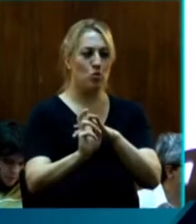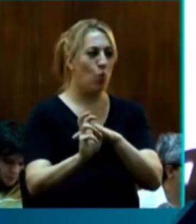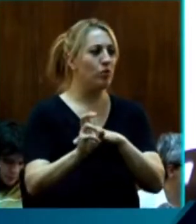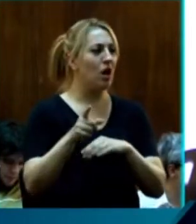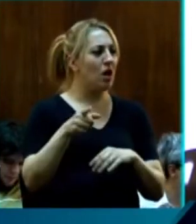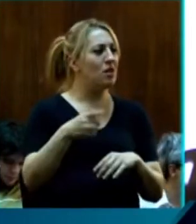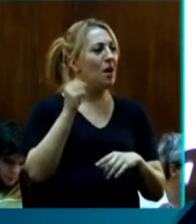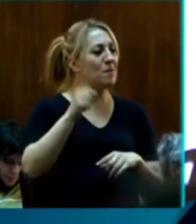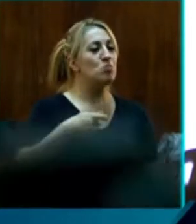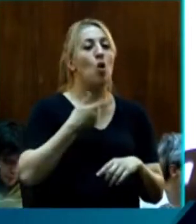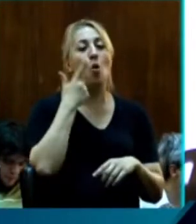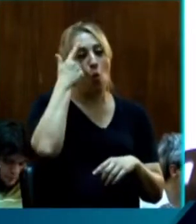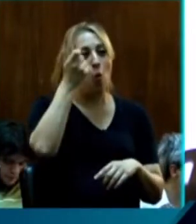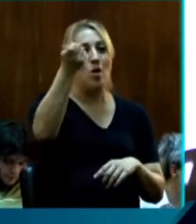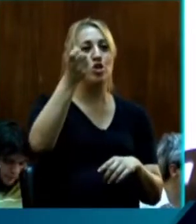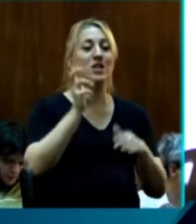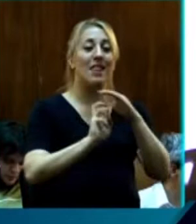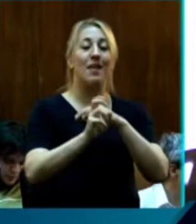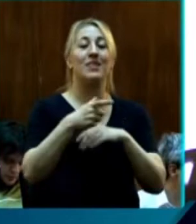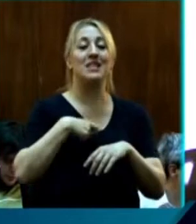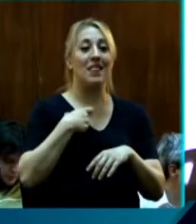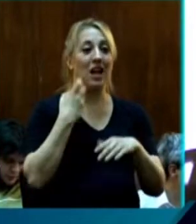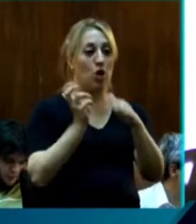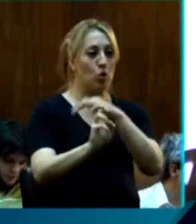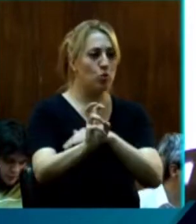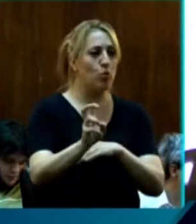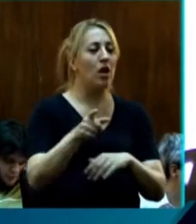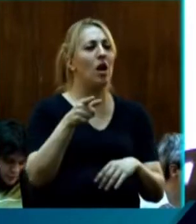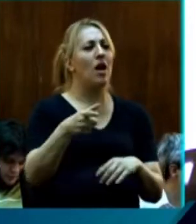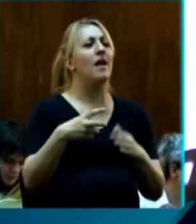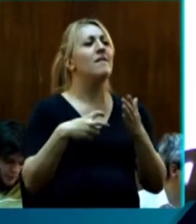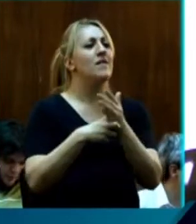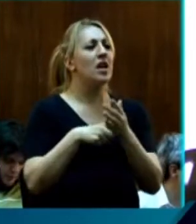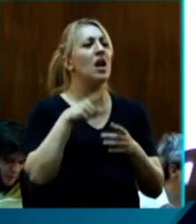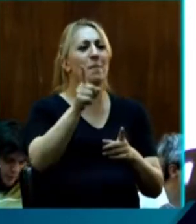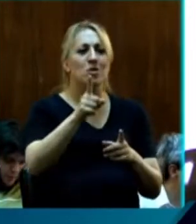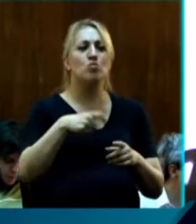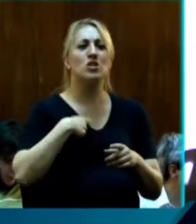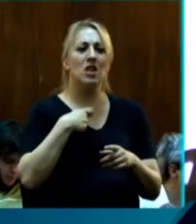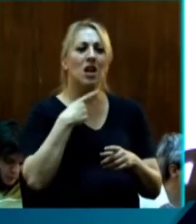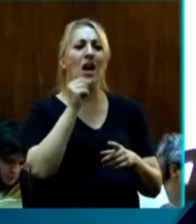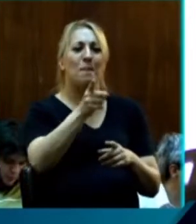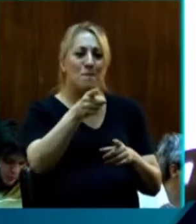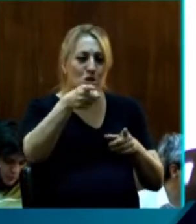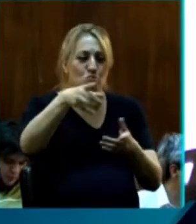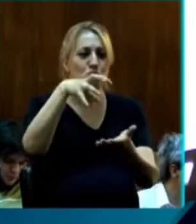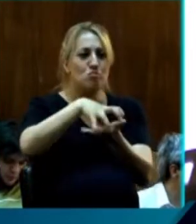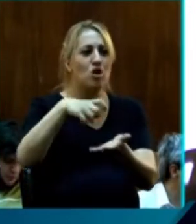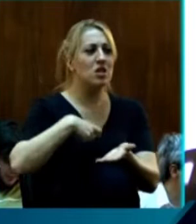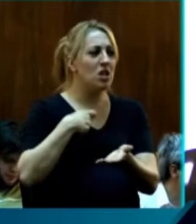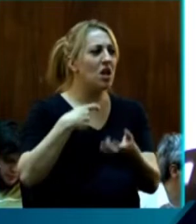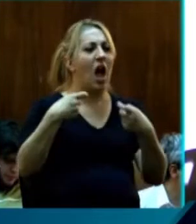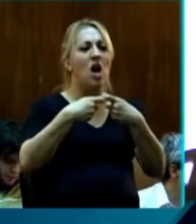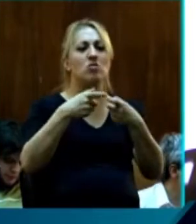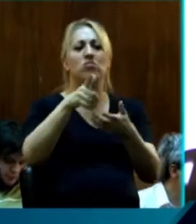interesante, en el juicio del sindicato del subte, la fiscalía entiende que el sindicato del subte, él mismo como sindicato, es una